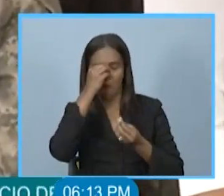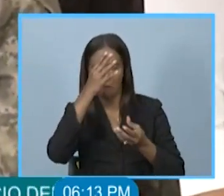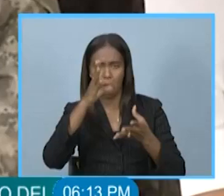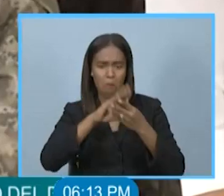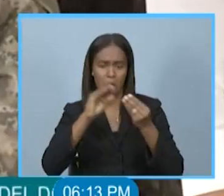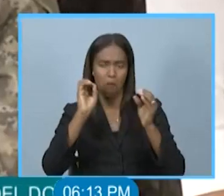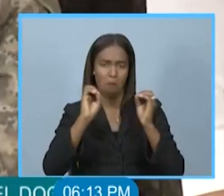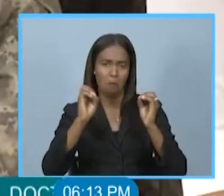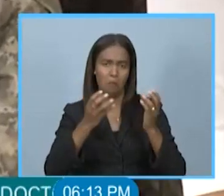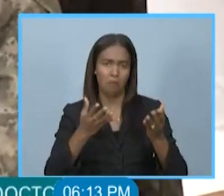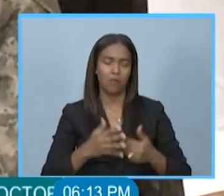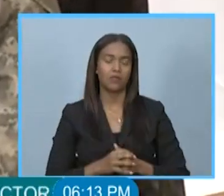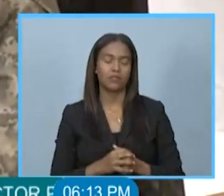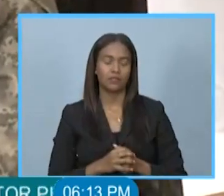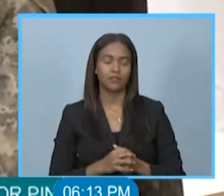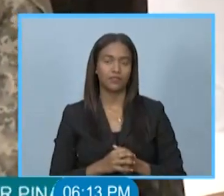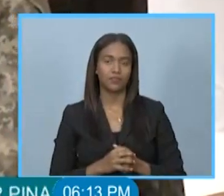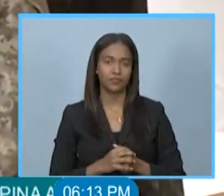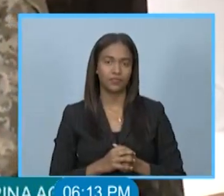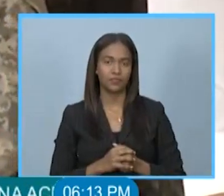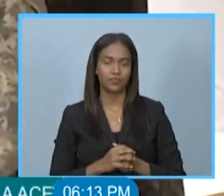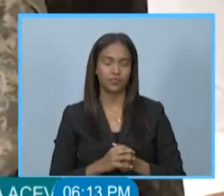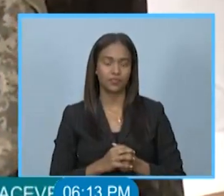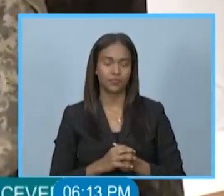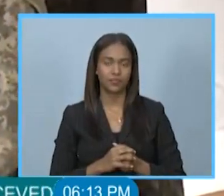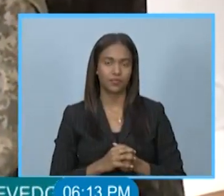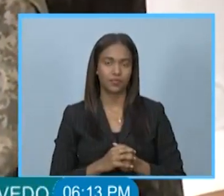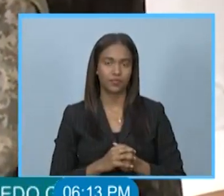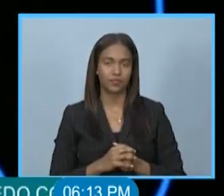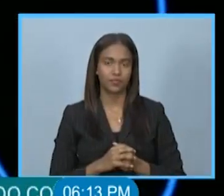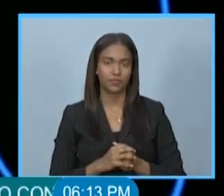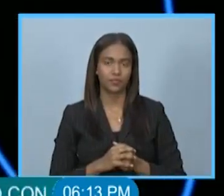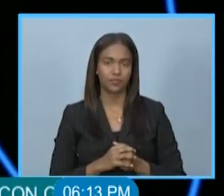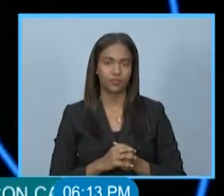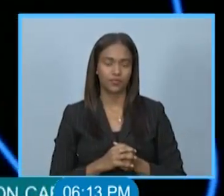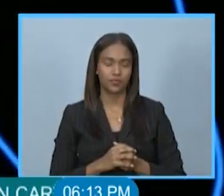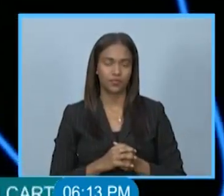declaración a los medios Melvin Gómez central de noticias